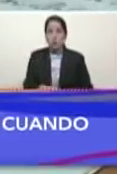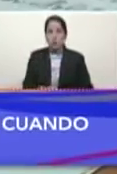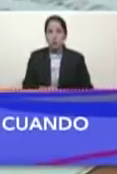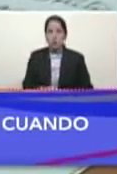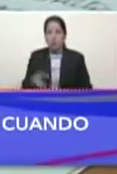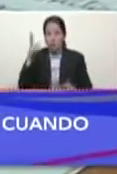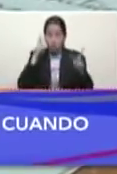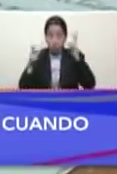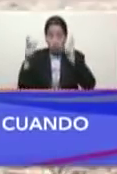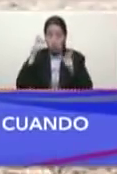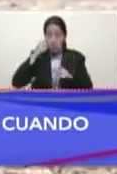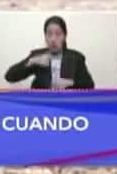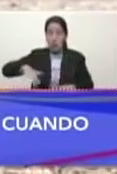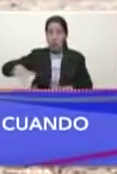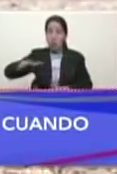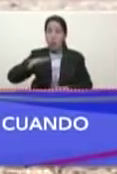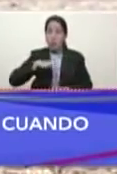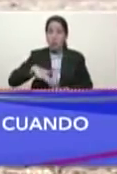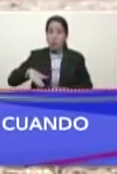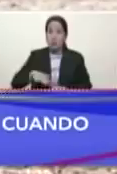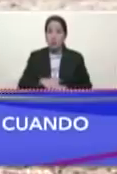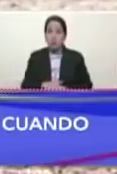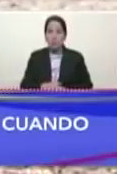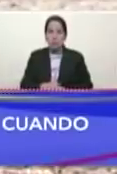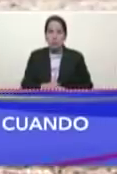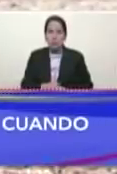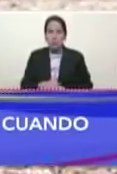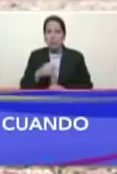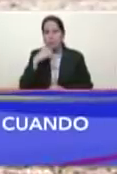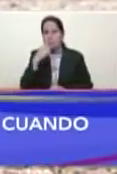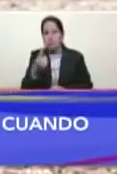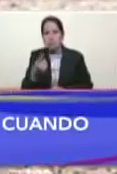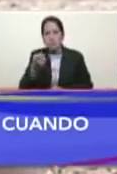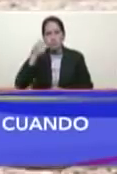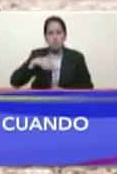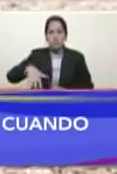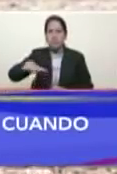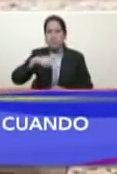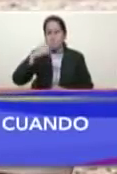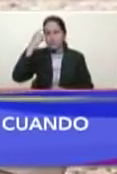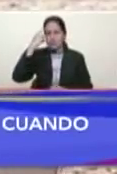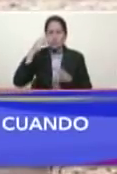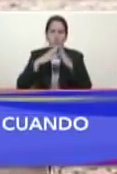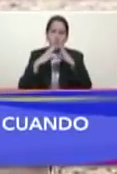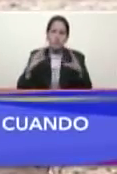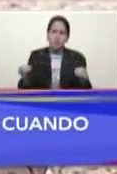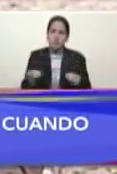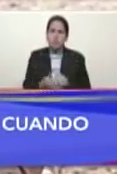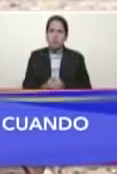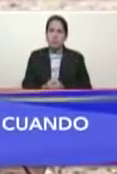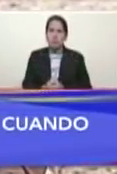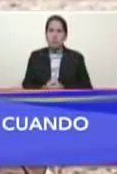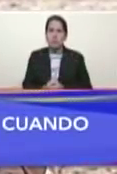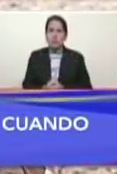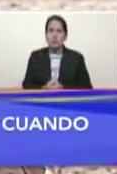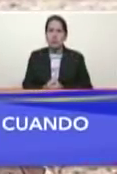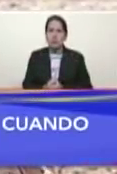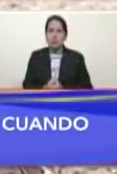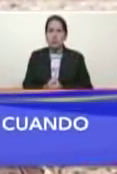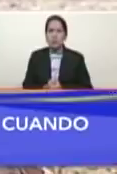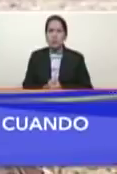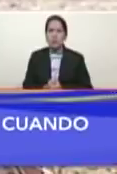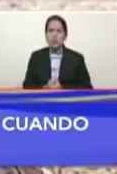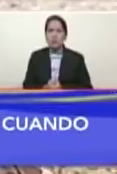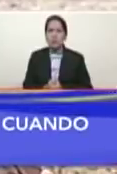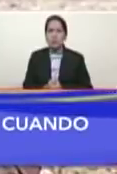Escuchar al pueblo, que el pueblo nos diga que el pueblo sabe todo, la gente sabe todo. La gente